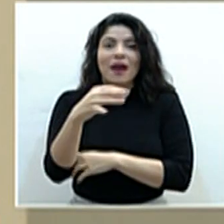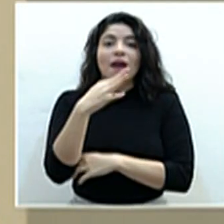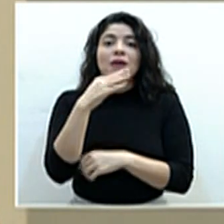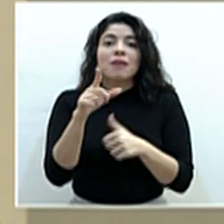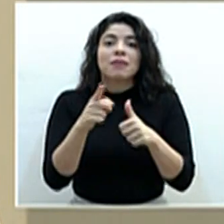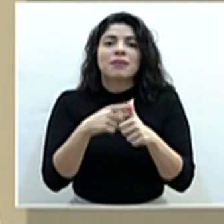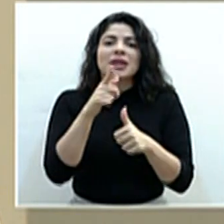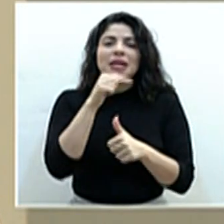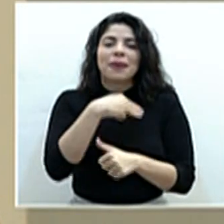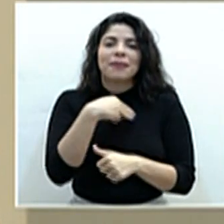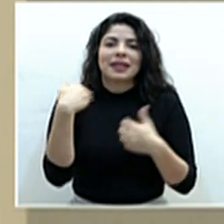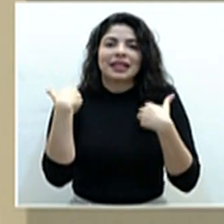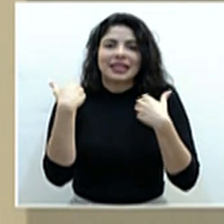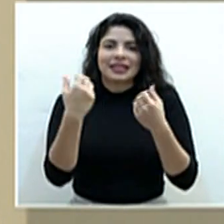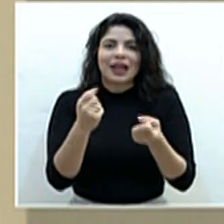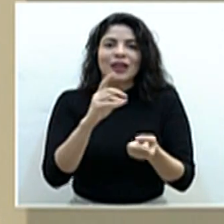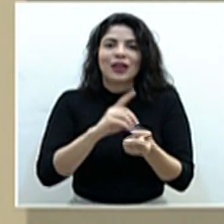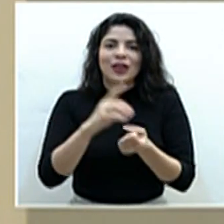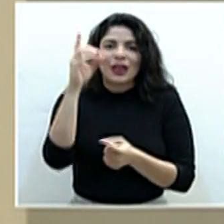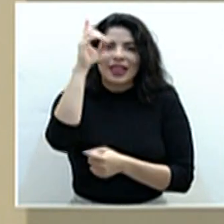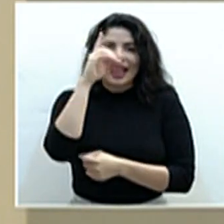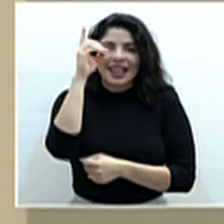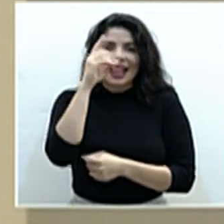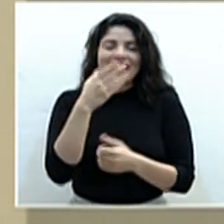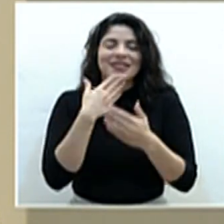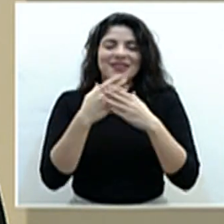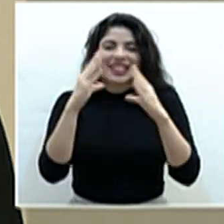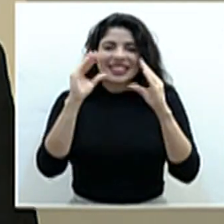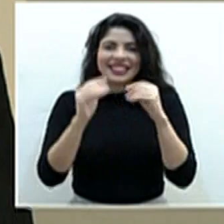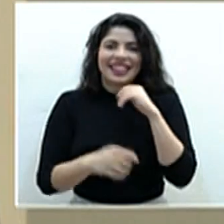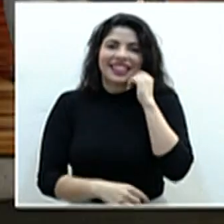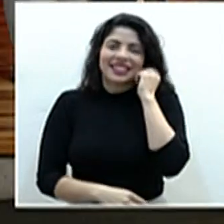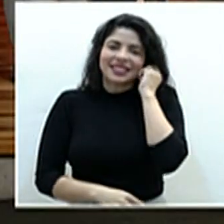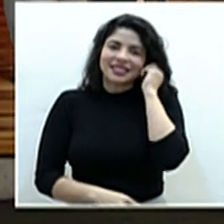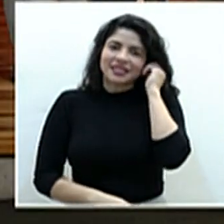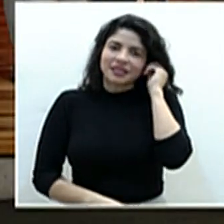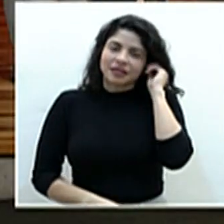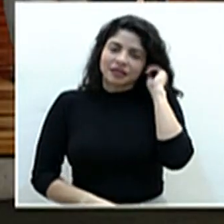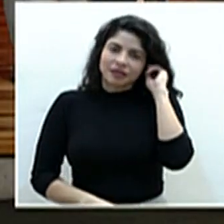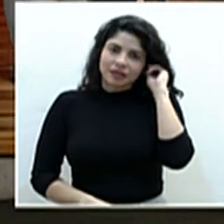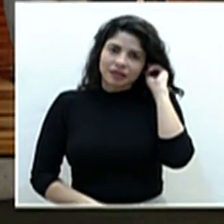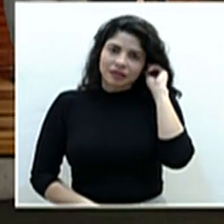la palabra al ministro de Salud, el doctor Daniel Salas. Muy buenas tardes, don Daniel.